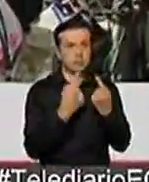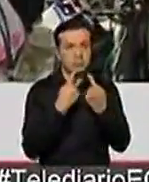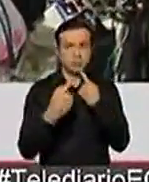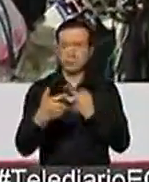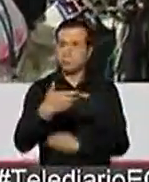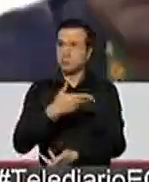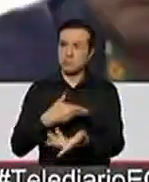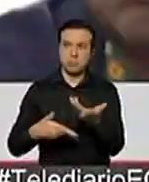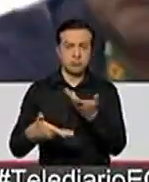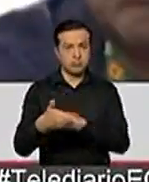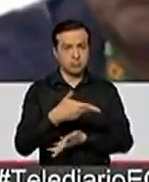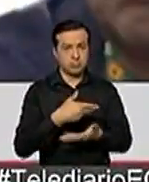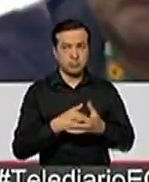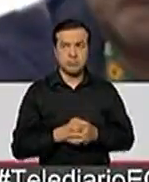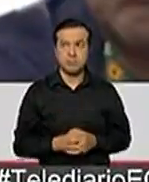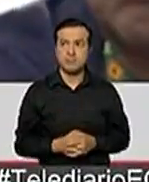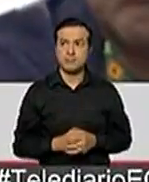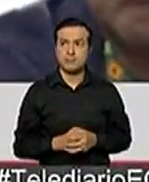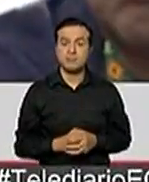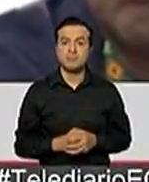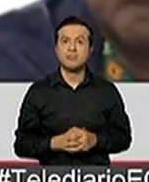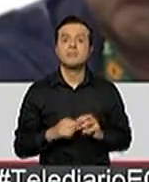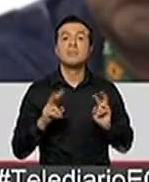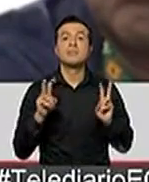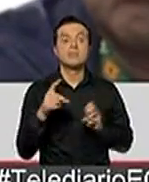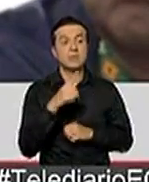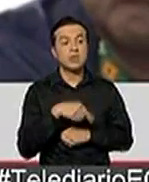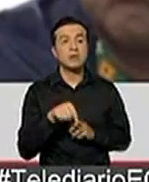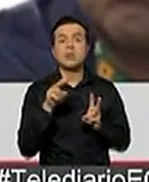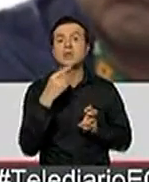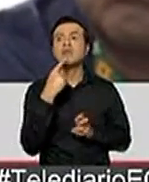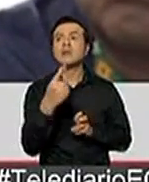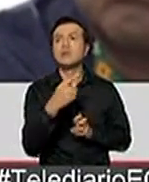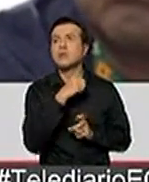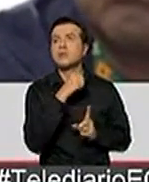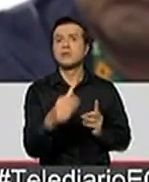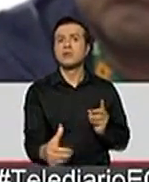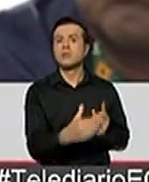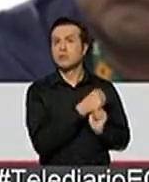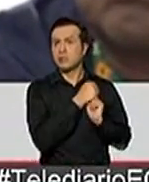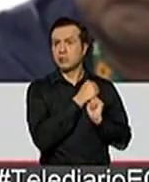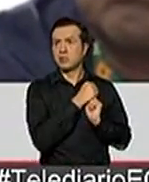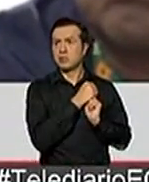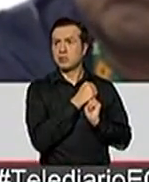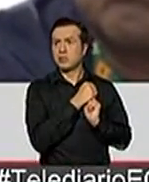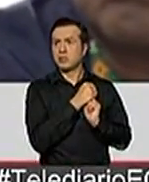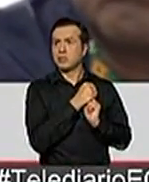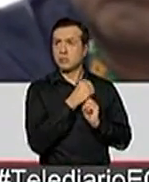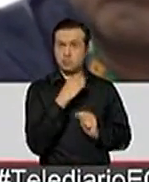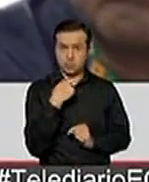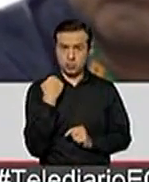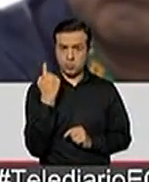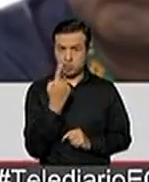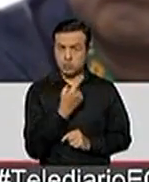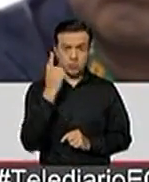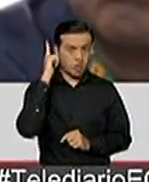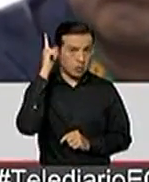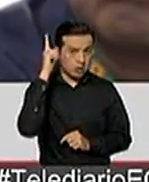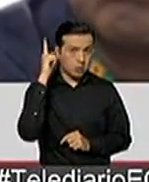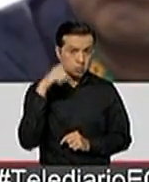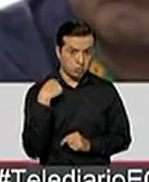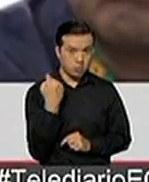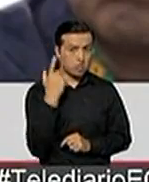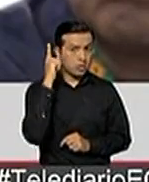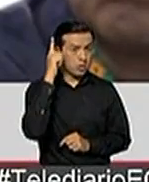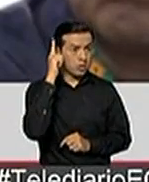con este sector. Por el supuesto delito de haber secuestrado, nosotros, nuestros dirigentes,